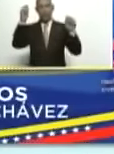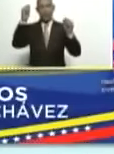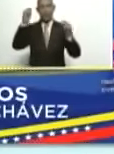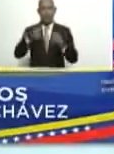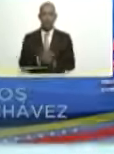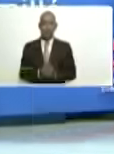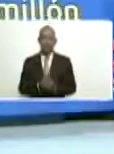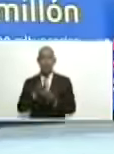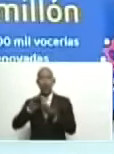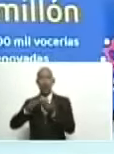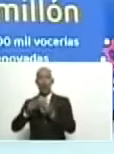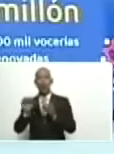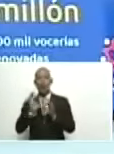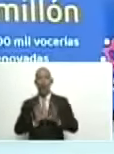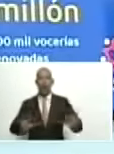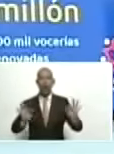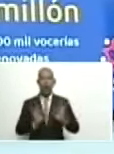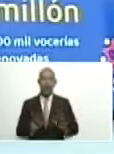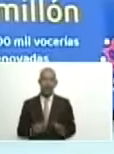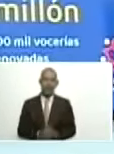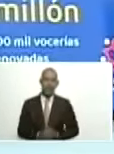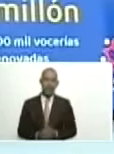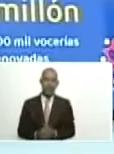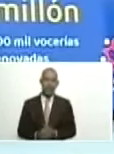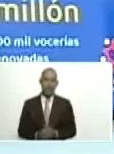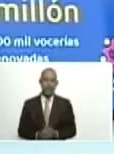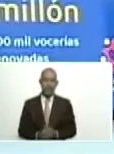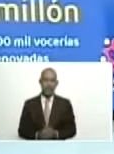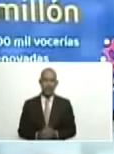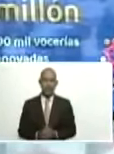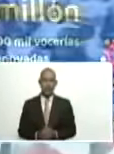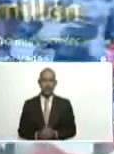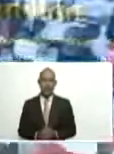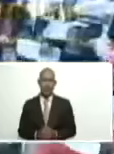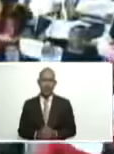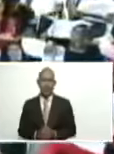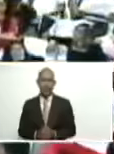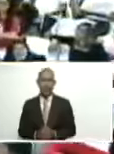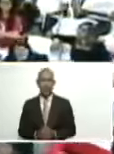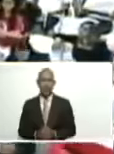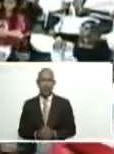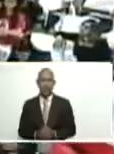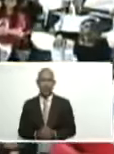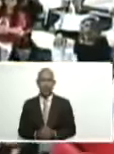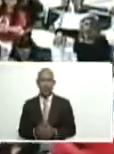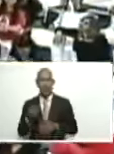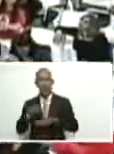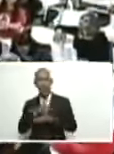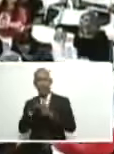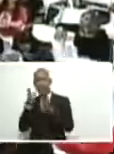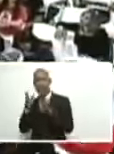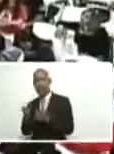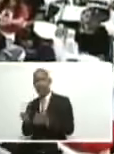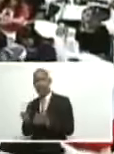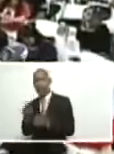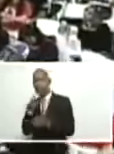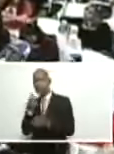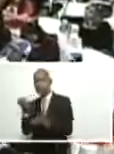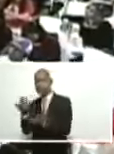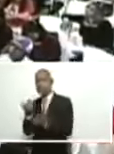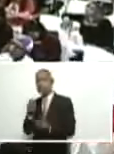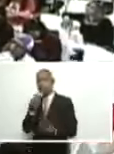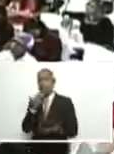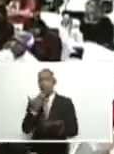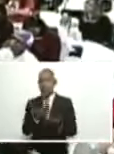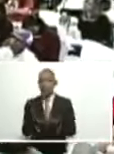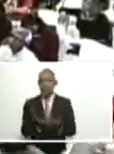comuna o nada. ¿Qué dice Jorge? Está muy callado, Jorge. Oh, muchas